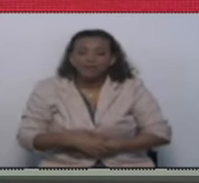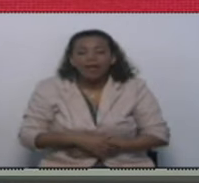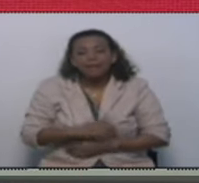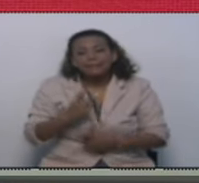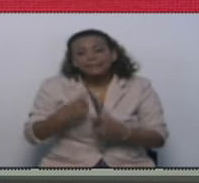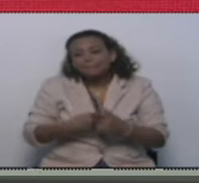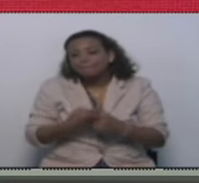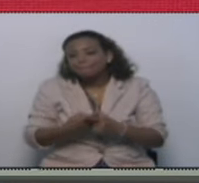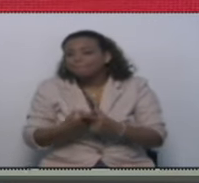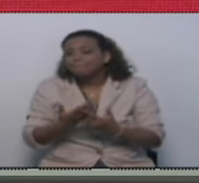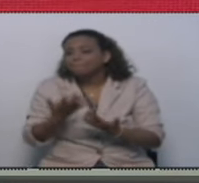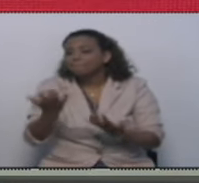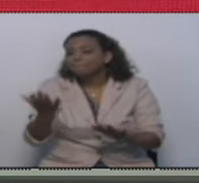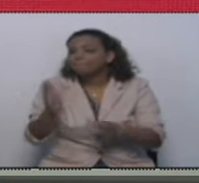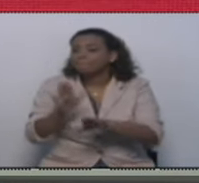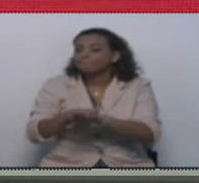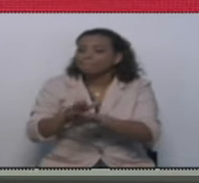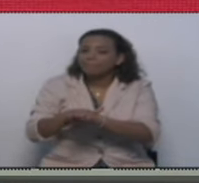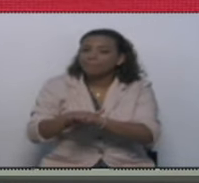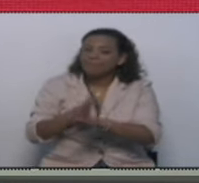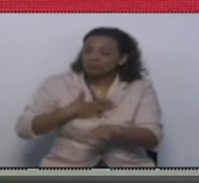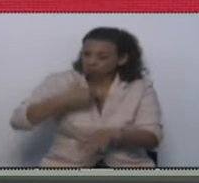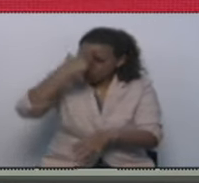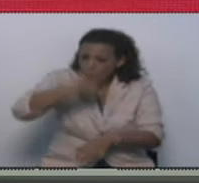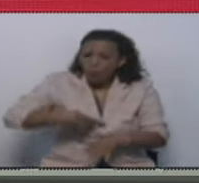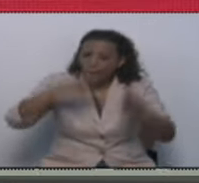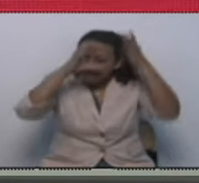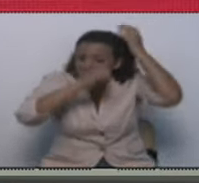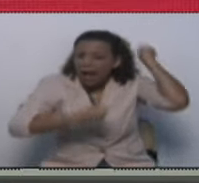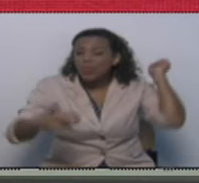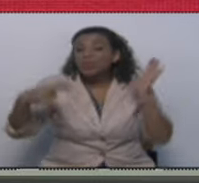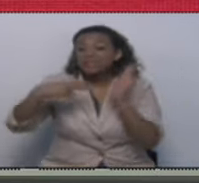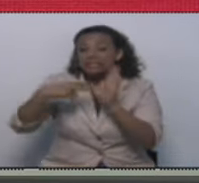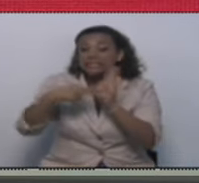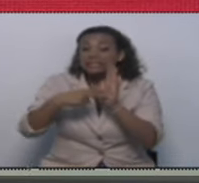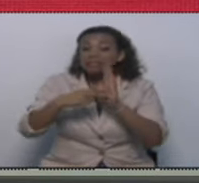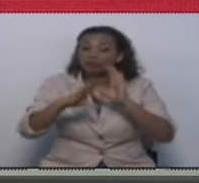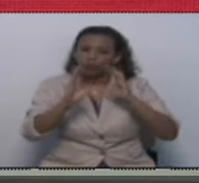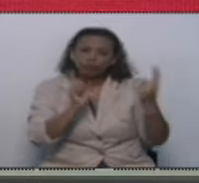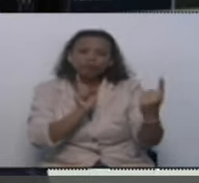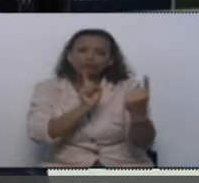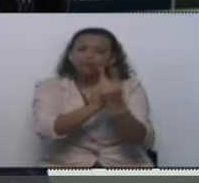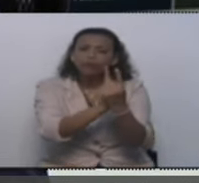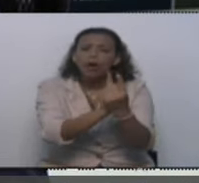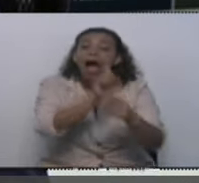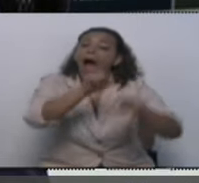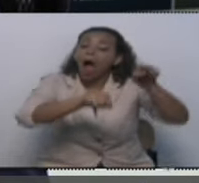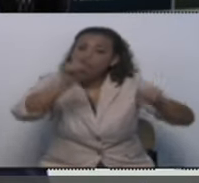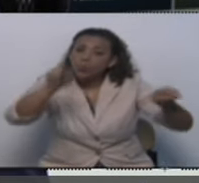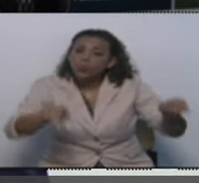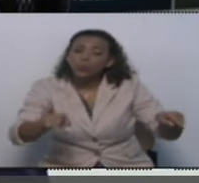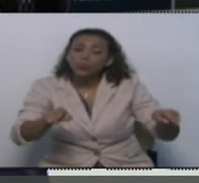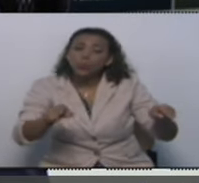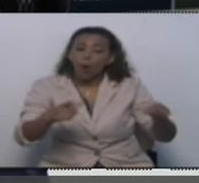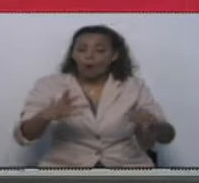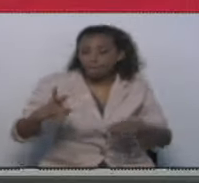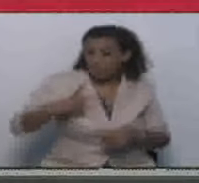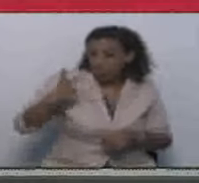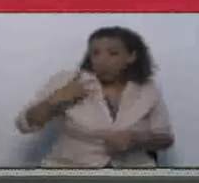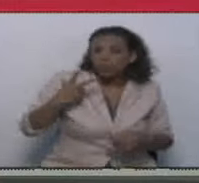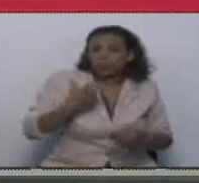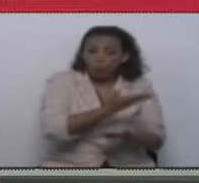Entonces, yo personalmente hablé con algunos,